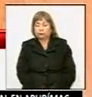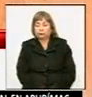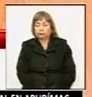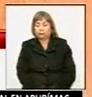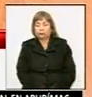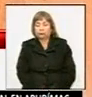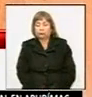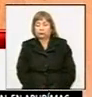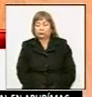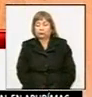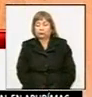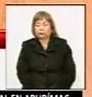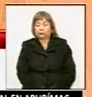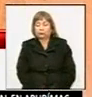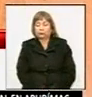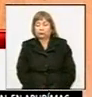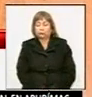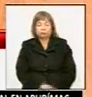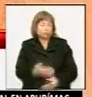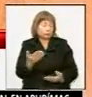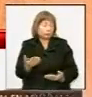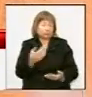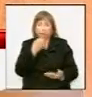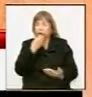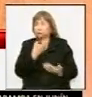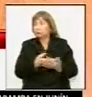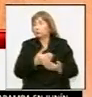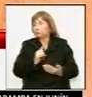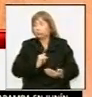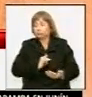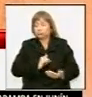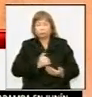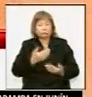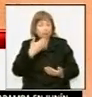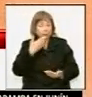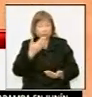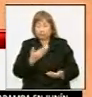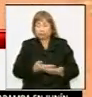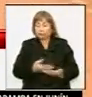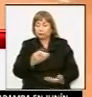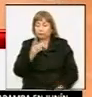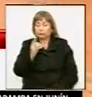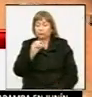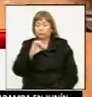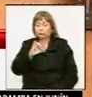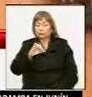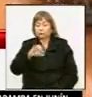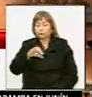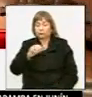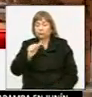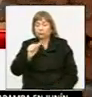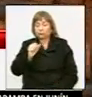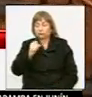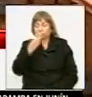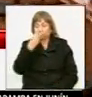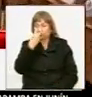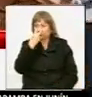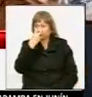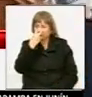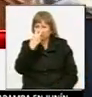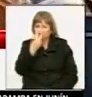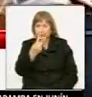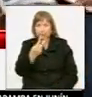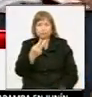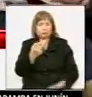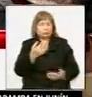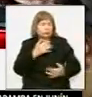Muchas gracias, presidente. Bueno, yo agradezco al congresista Vipas, digamos, porque hemos visto con